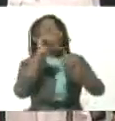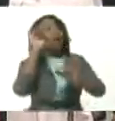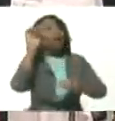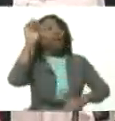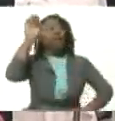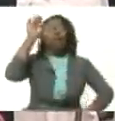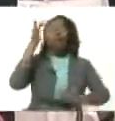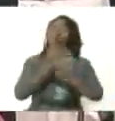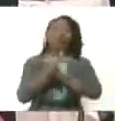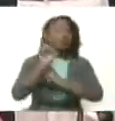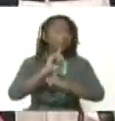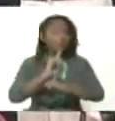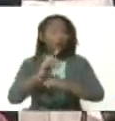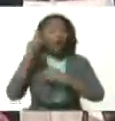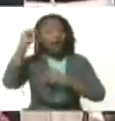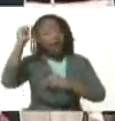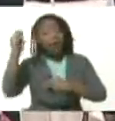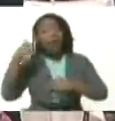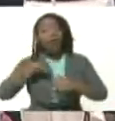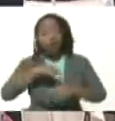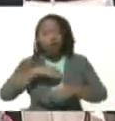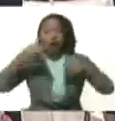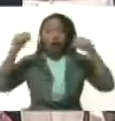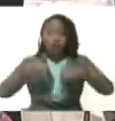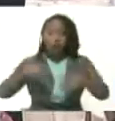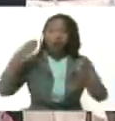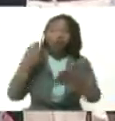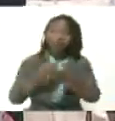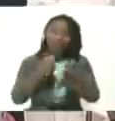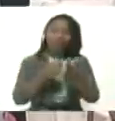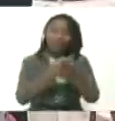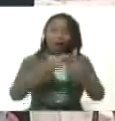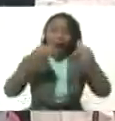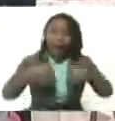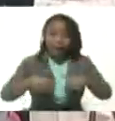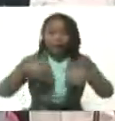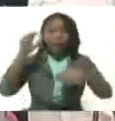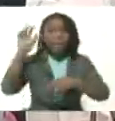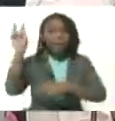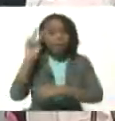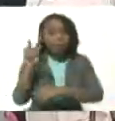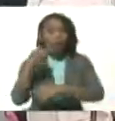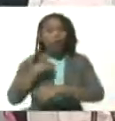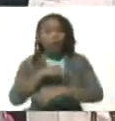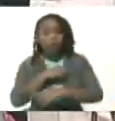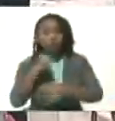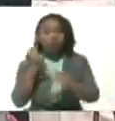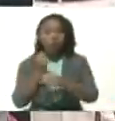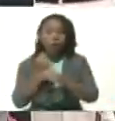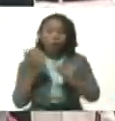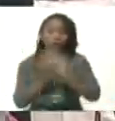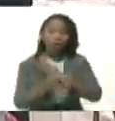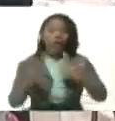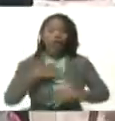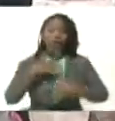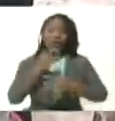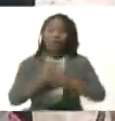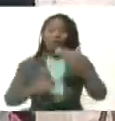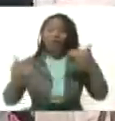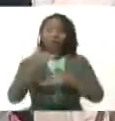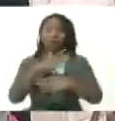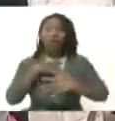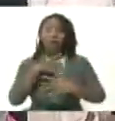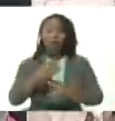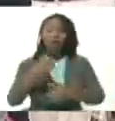teoría. Aquí estamos para persistir, para seguir luchando por este país y, como le dije, en un interés superior, que es la salud del venezolano,